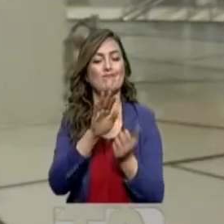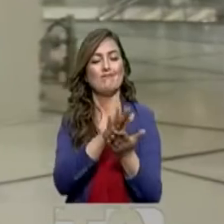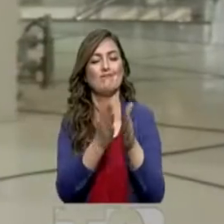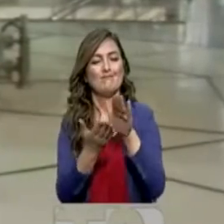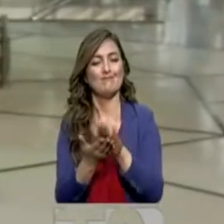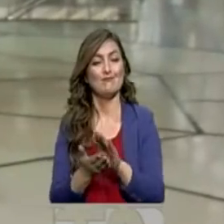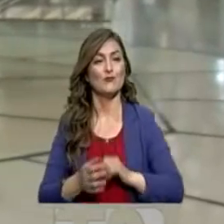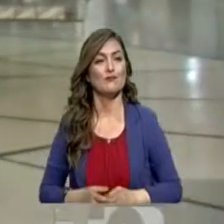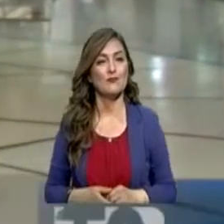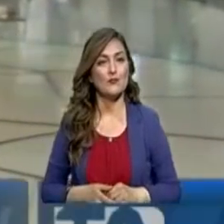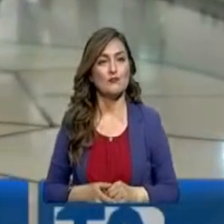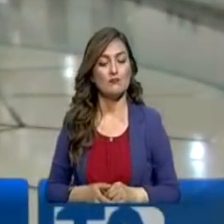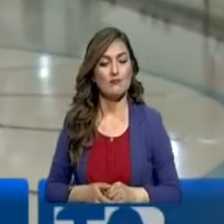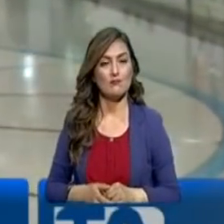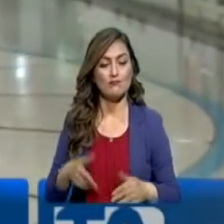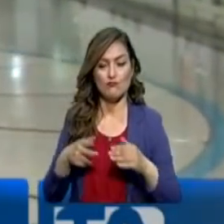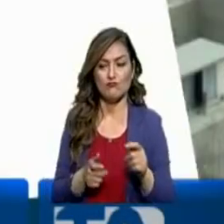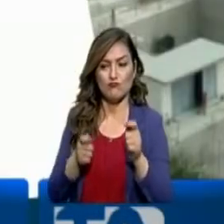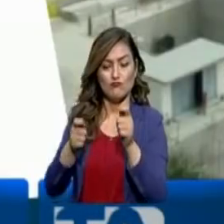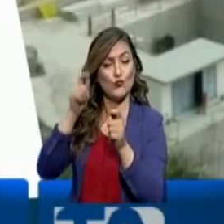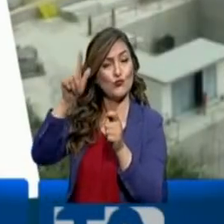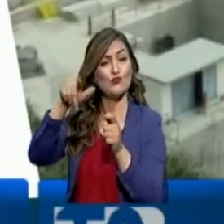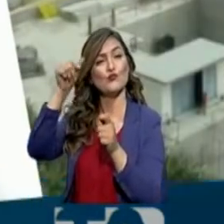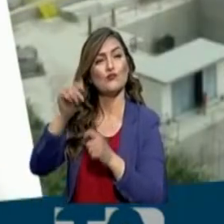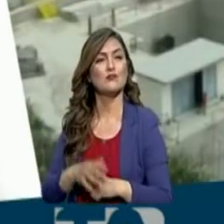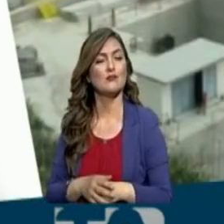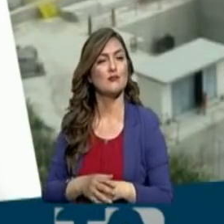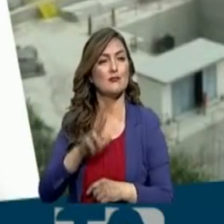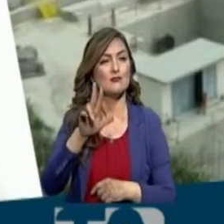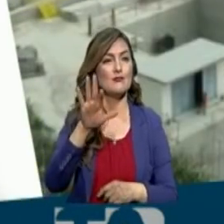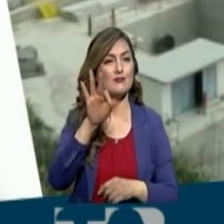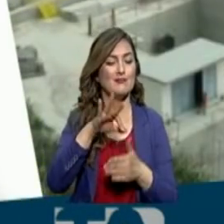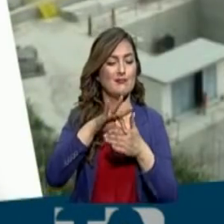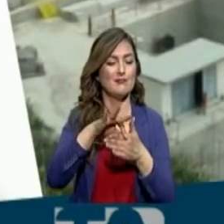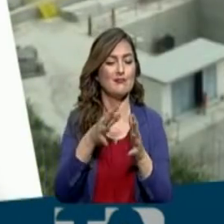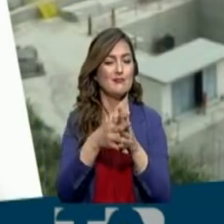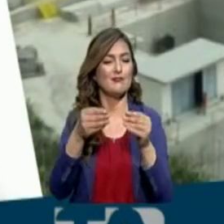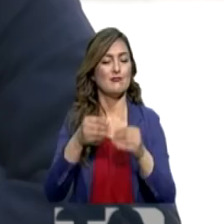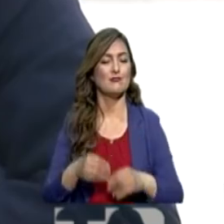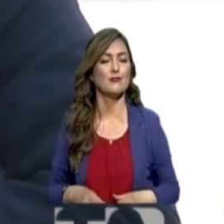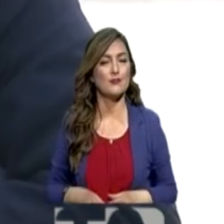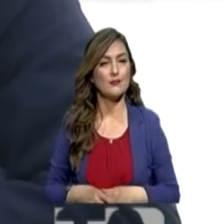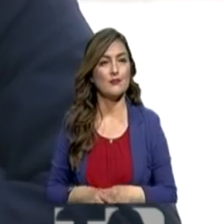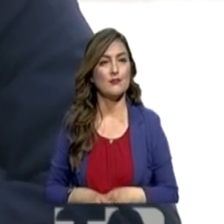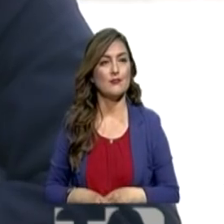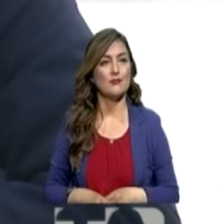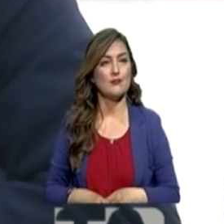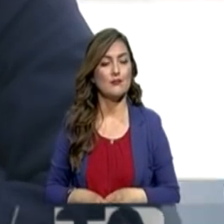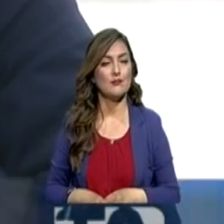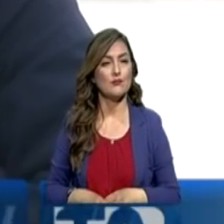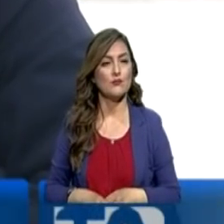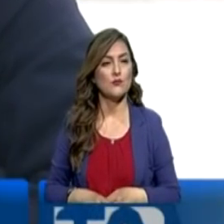ha sido recibida de forma definitiva por el gobierno, pues al momento tiene 39 pendientes por resolver. En varias